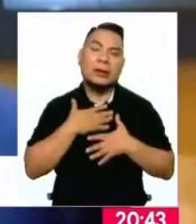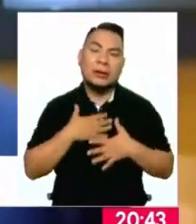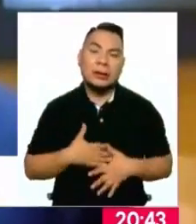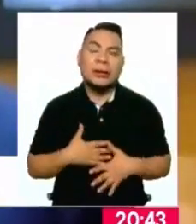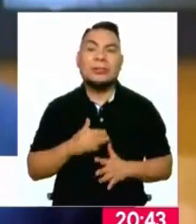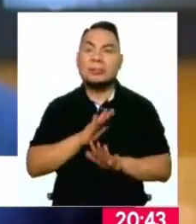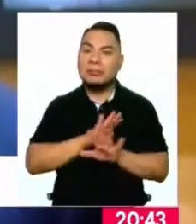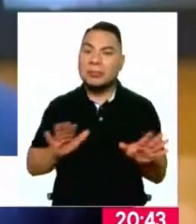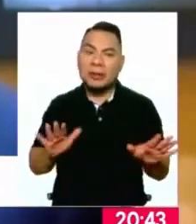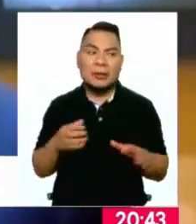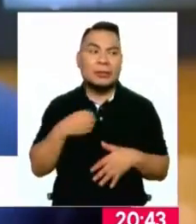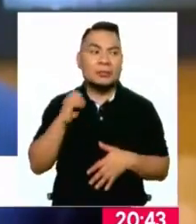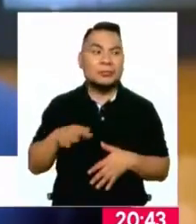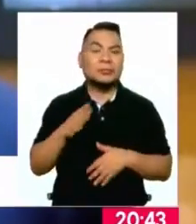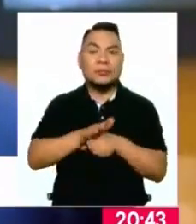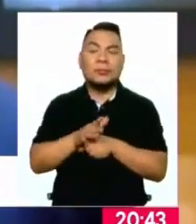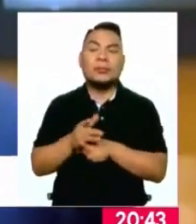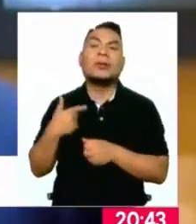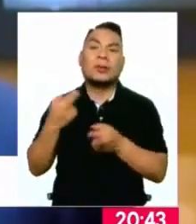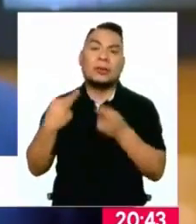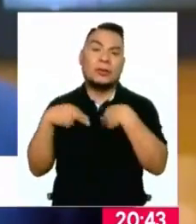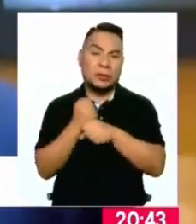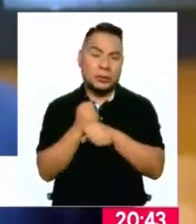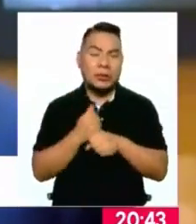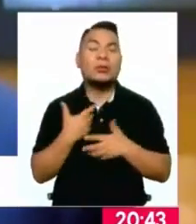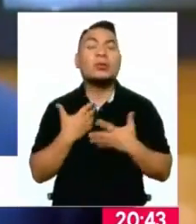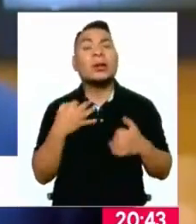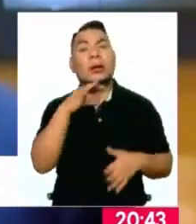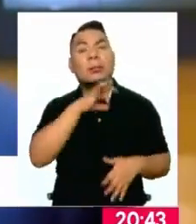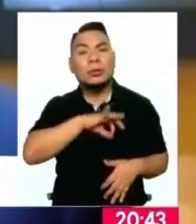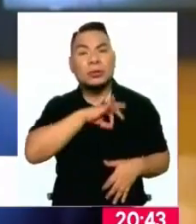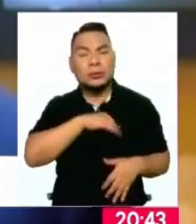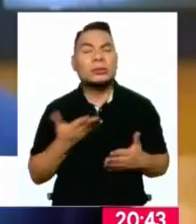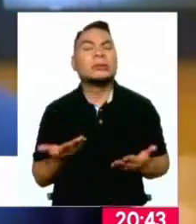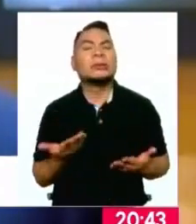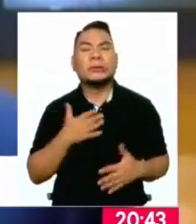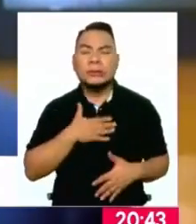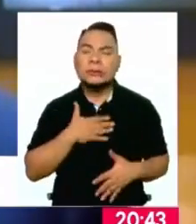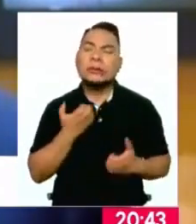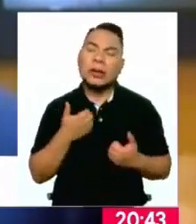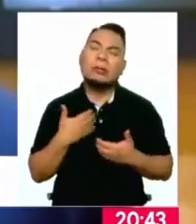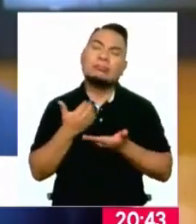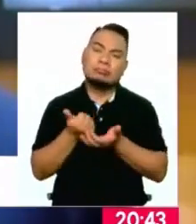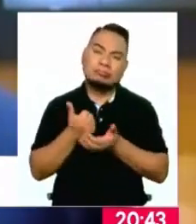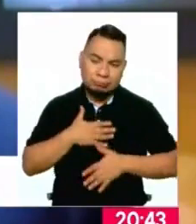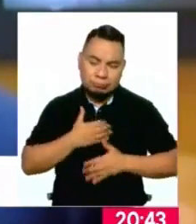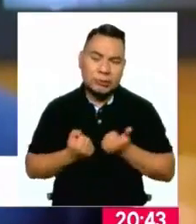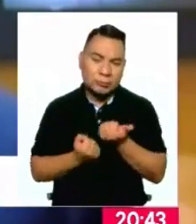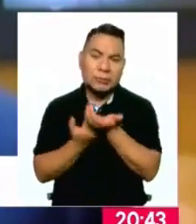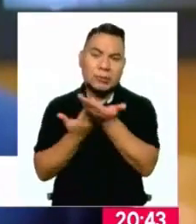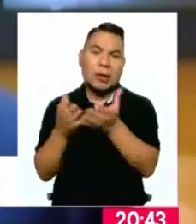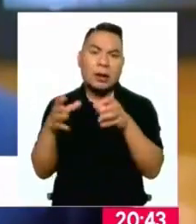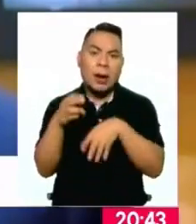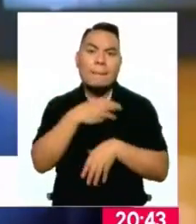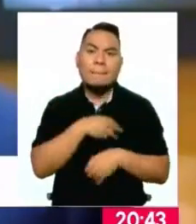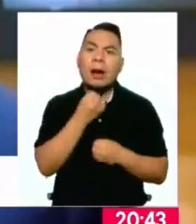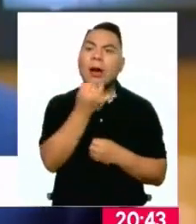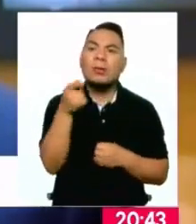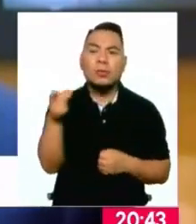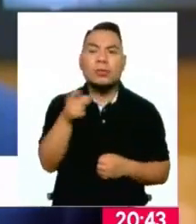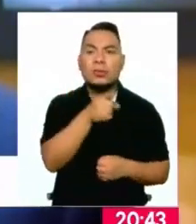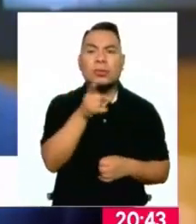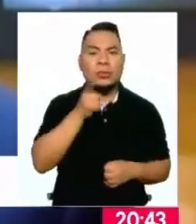ajeno al COVID. Quiero aprovechar también de expresar mi solidaridad con los miembros del